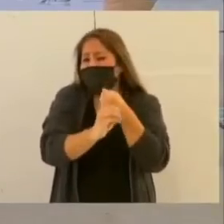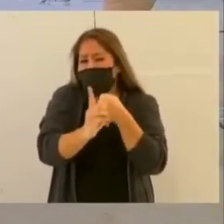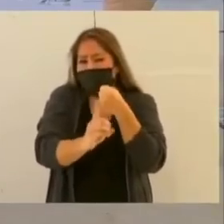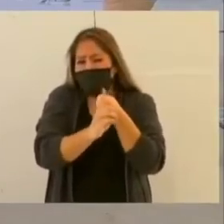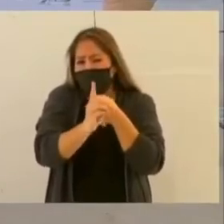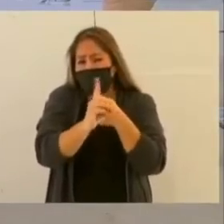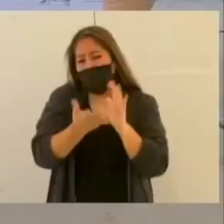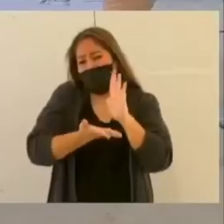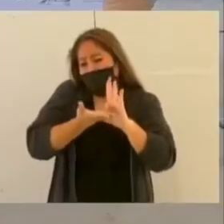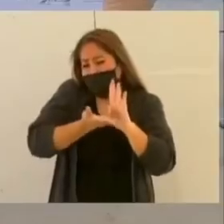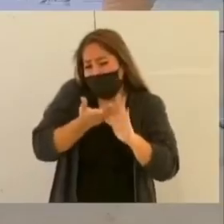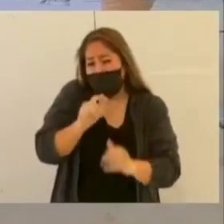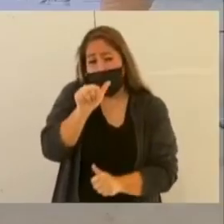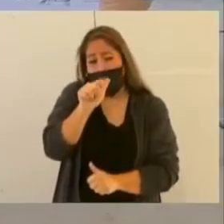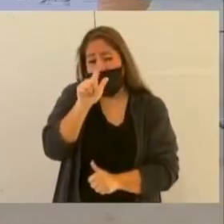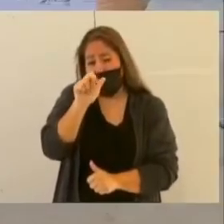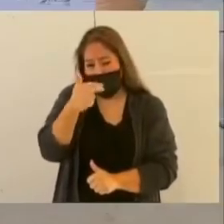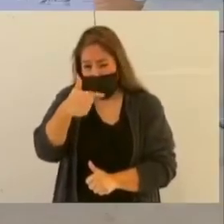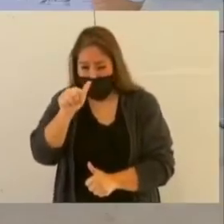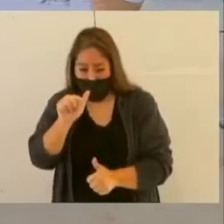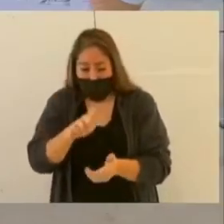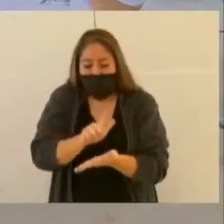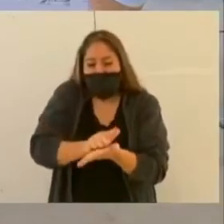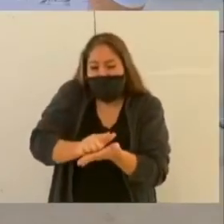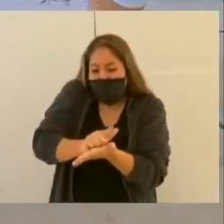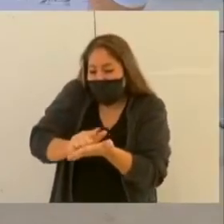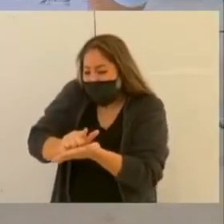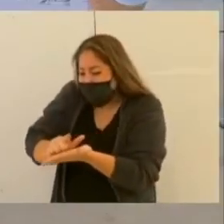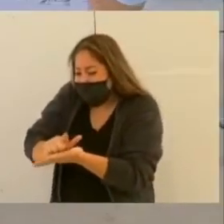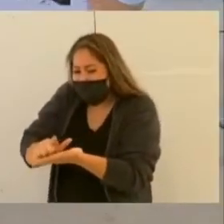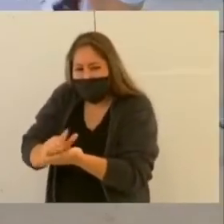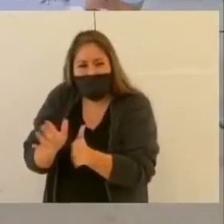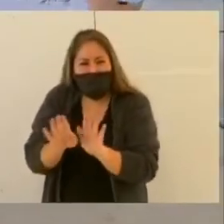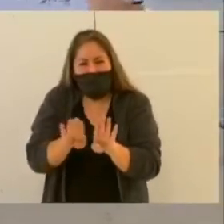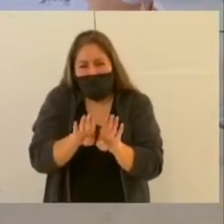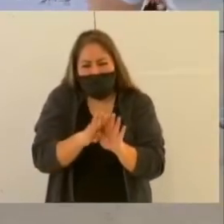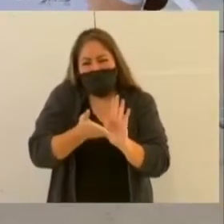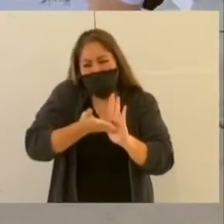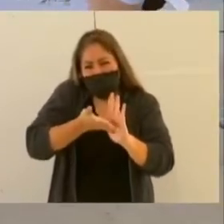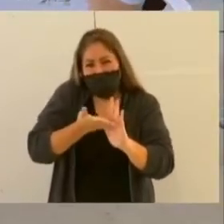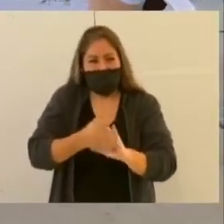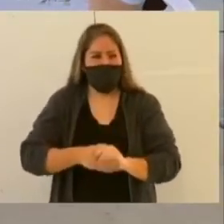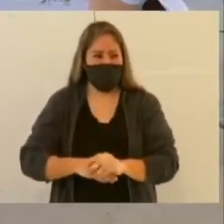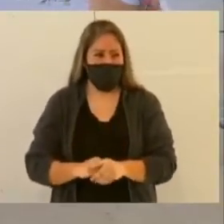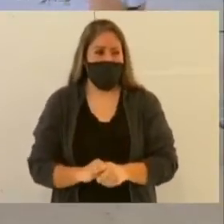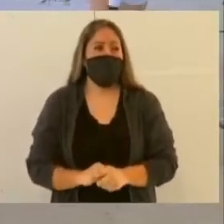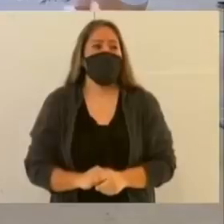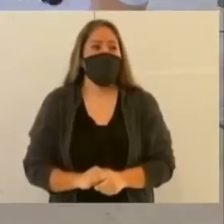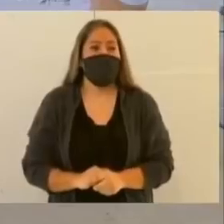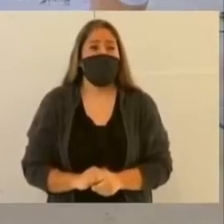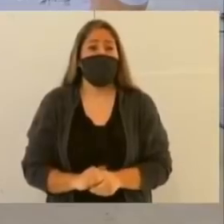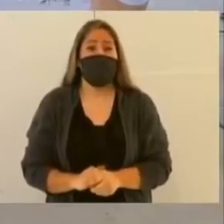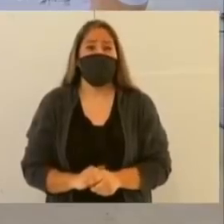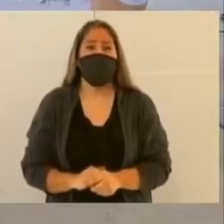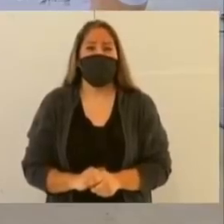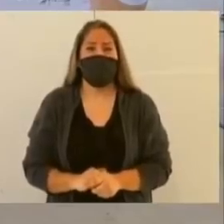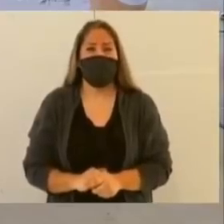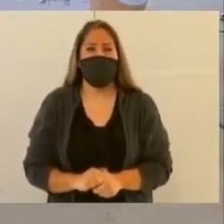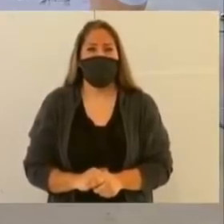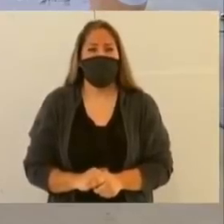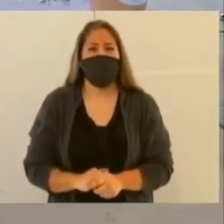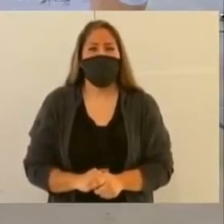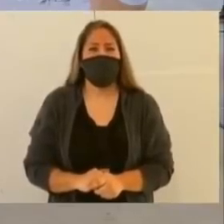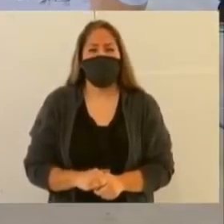construcción de plantas potabilizadoras a pie de pozo o el tratamiento con otra clase de tecnologías, con equipos